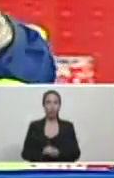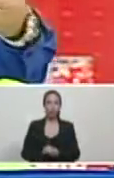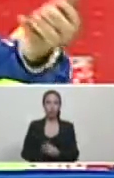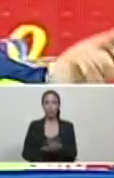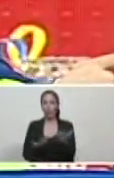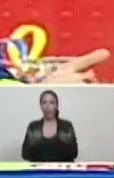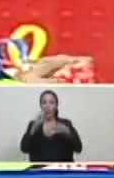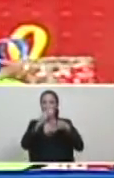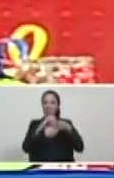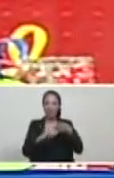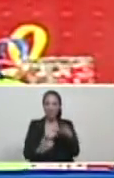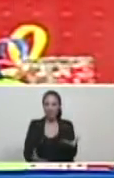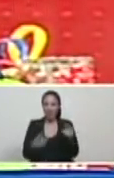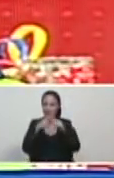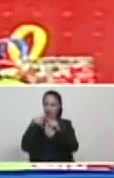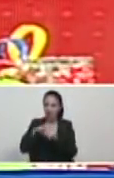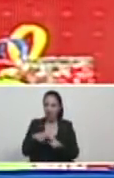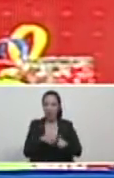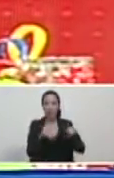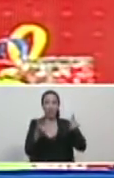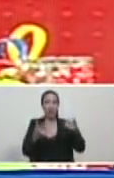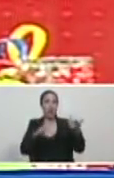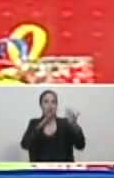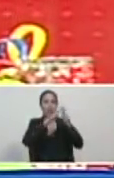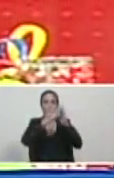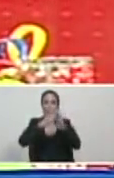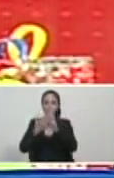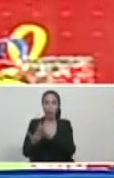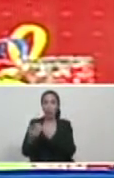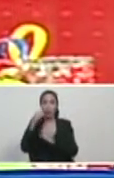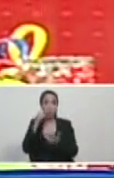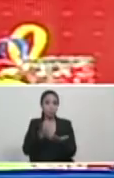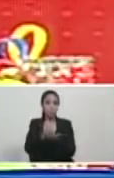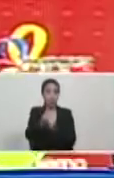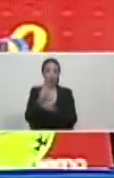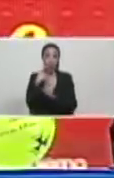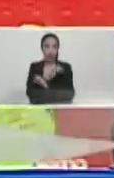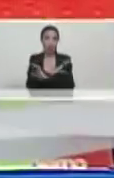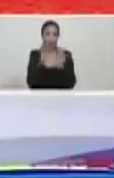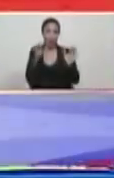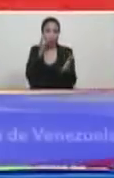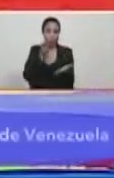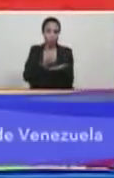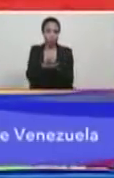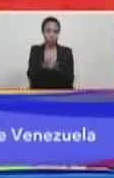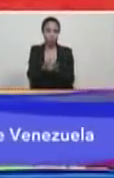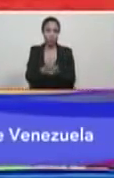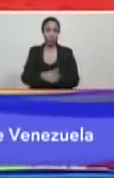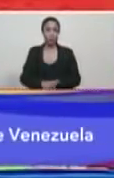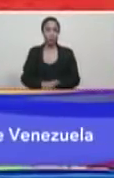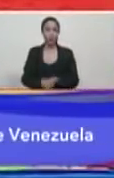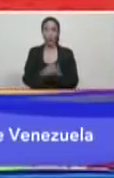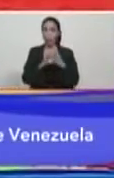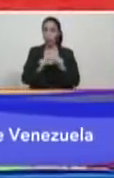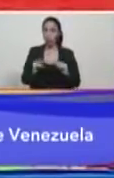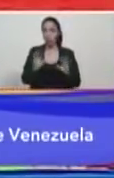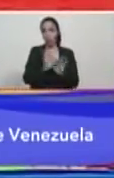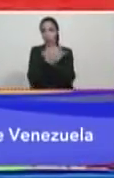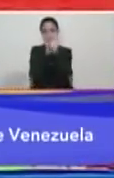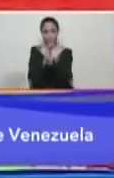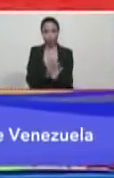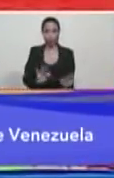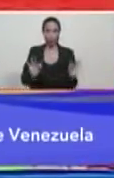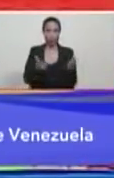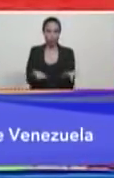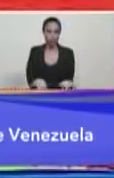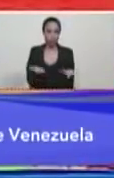las comunidades, con una línea muy clara, nueva y poderosa de defensores